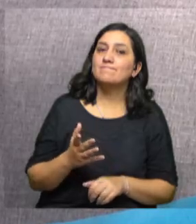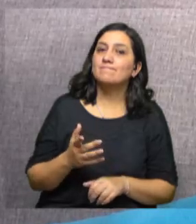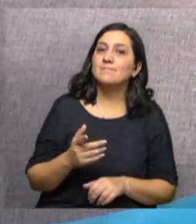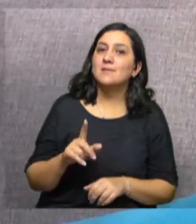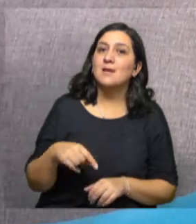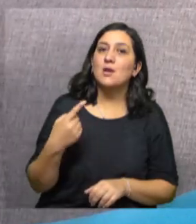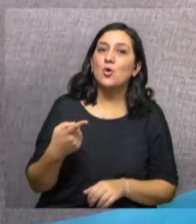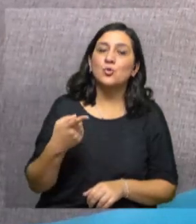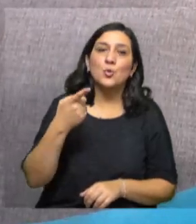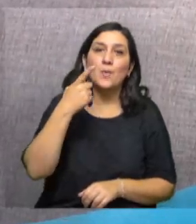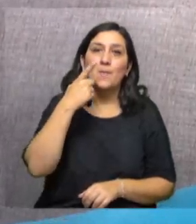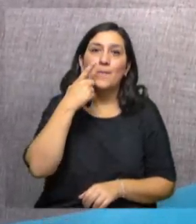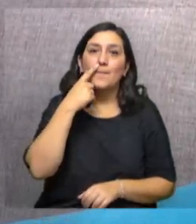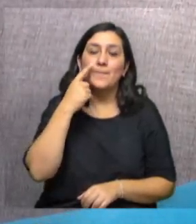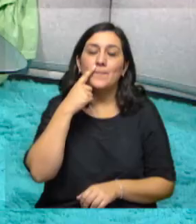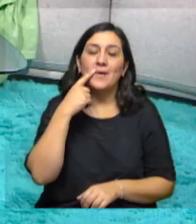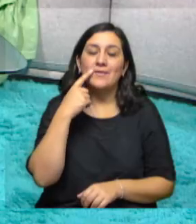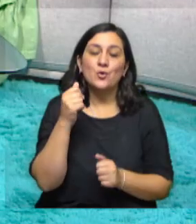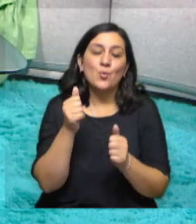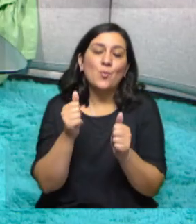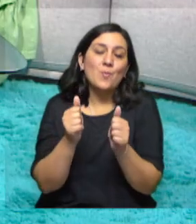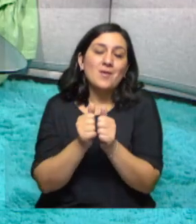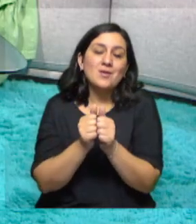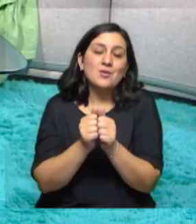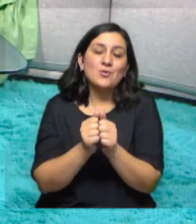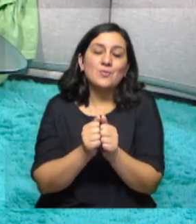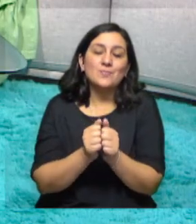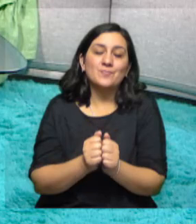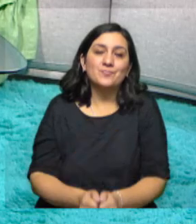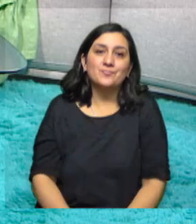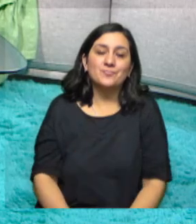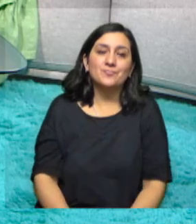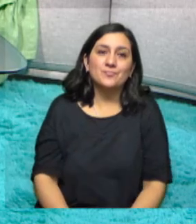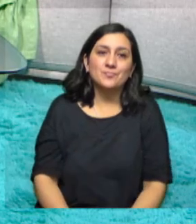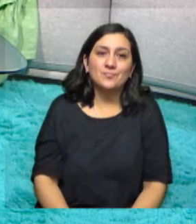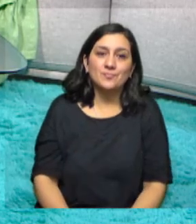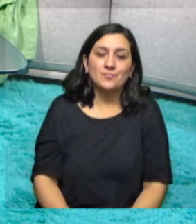el otro padre del dúo. Bien. Si yo te digo Domingo Alvarenga.